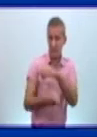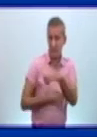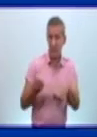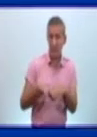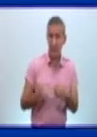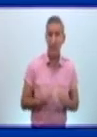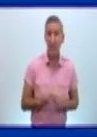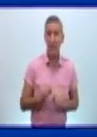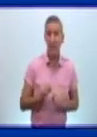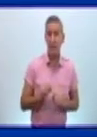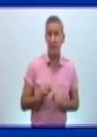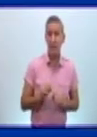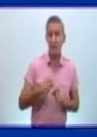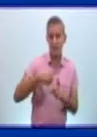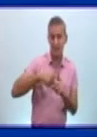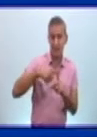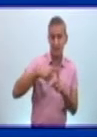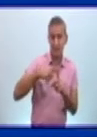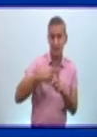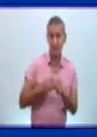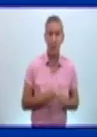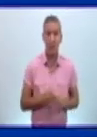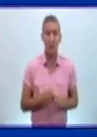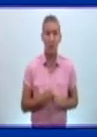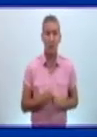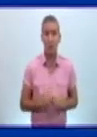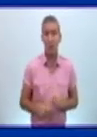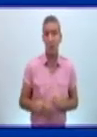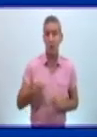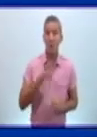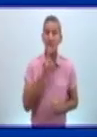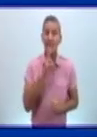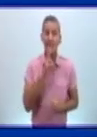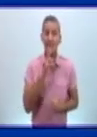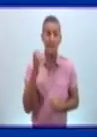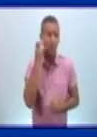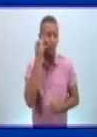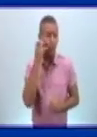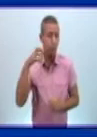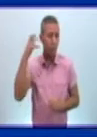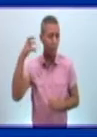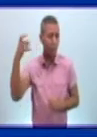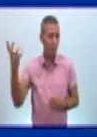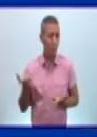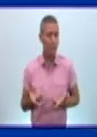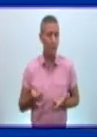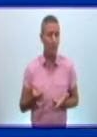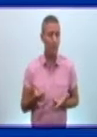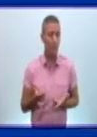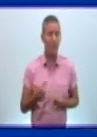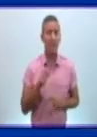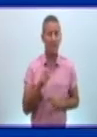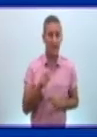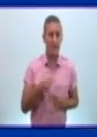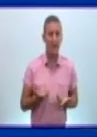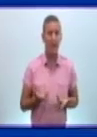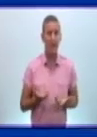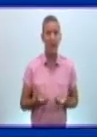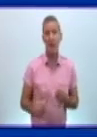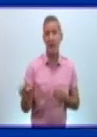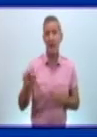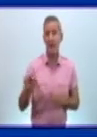de líquido a gas. Y que, como les comenté, las temperaturas de fusión y de ebullición, así como la densidad de las sustancias